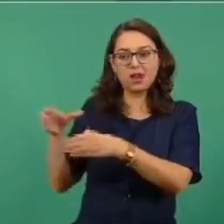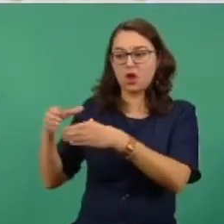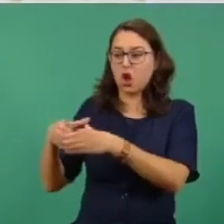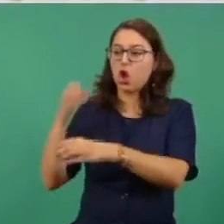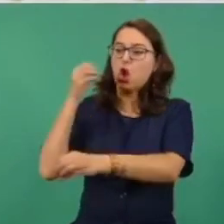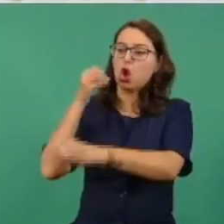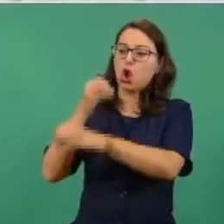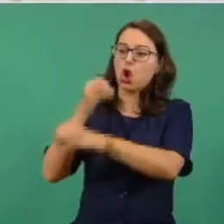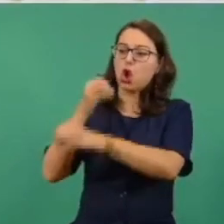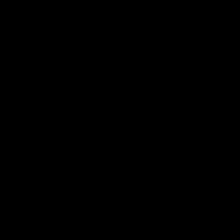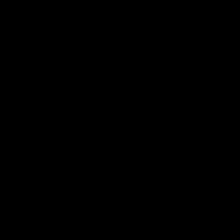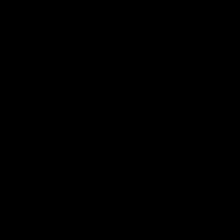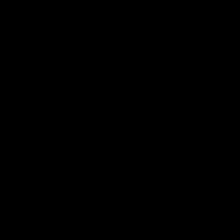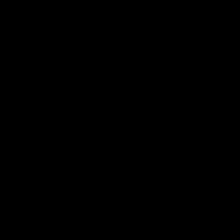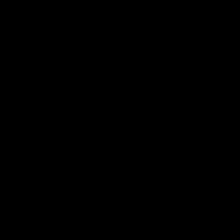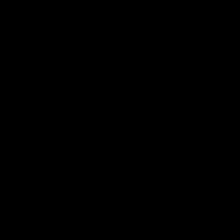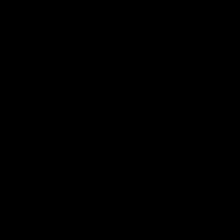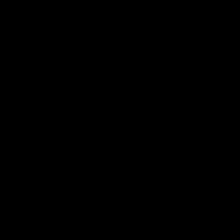pero no